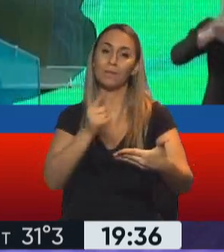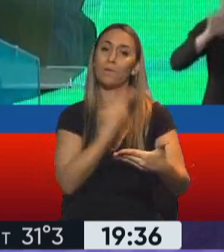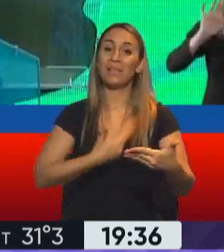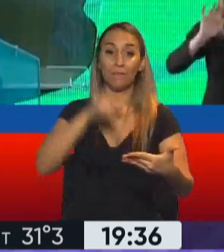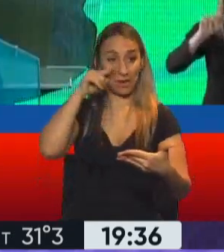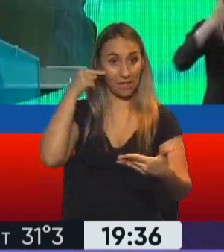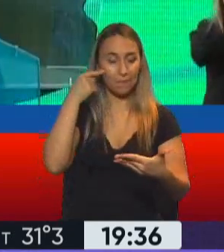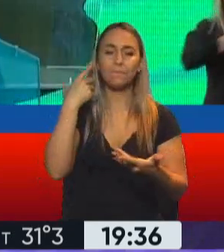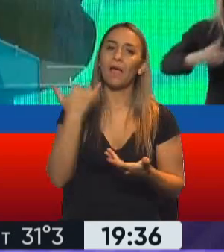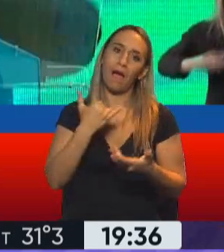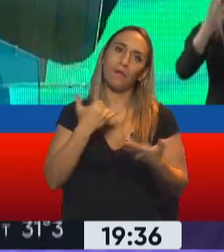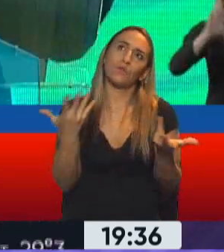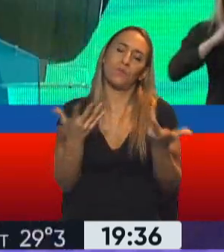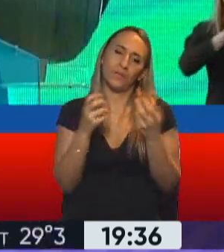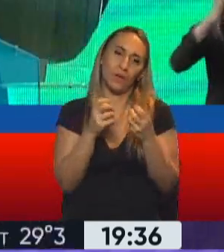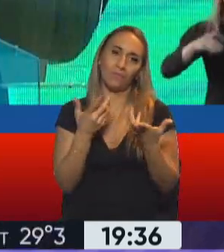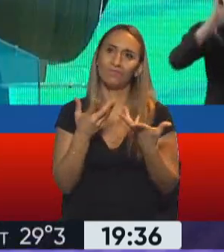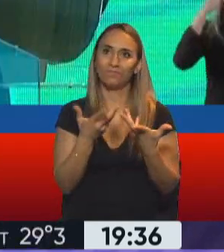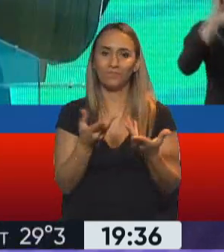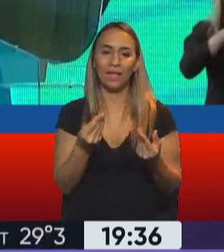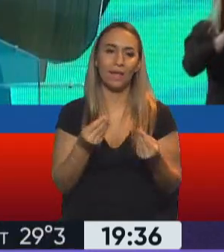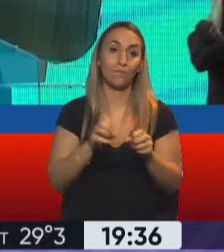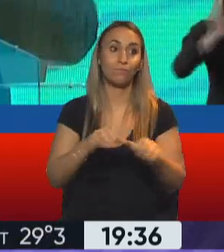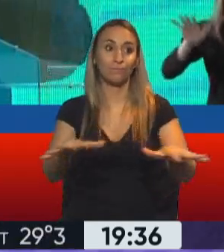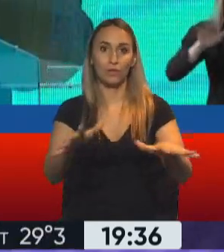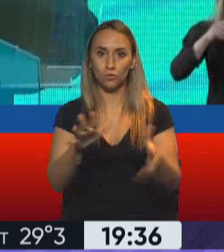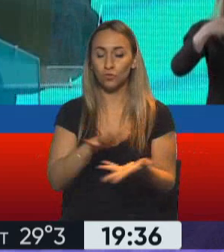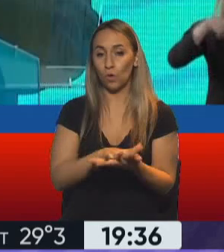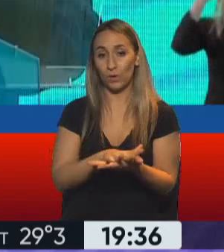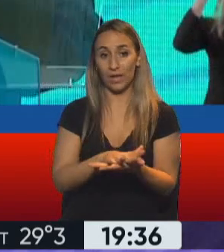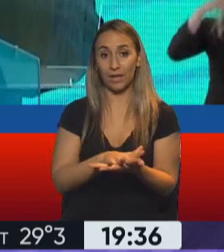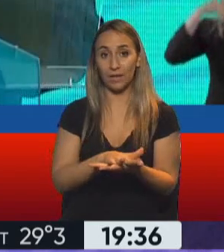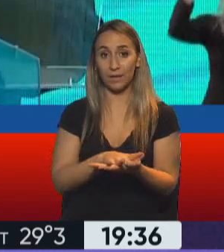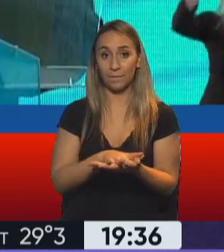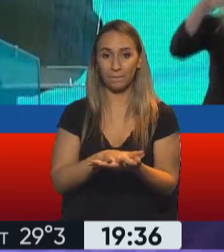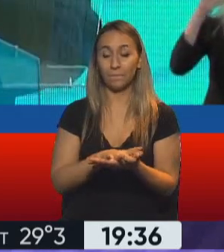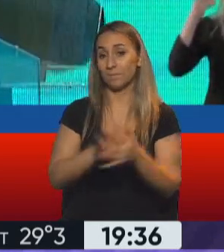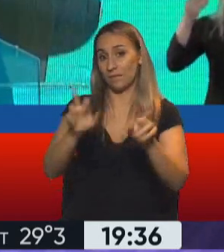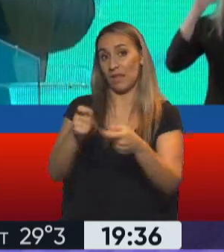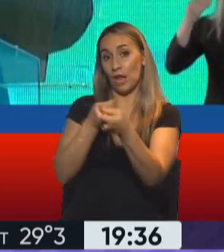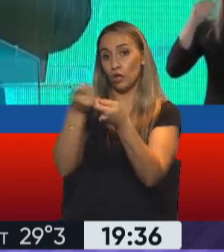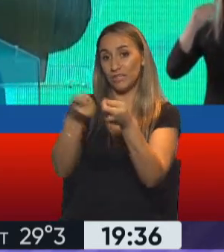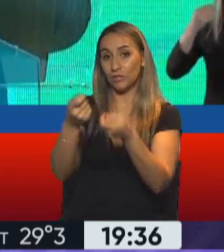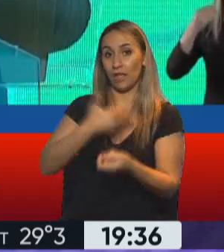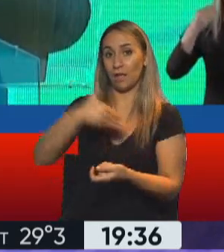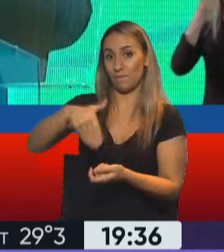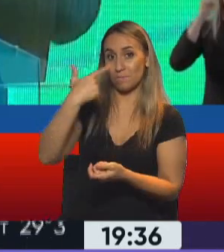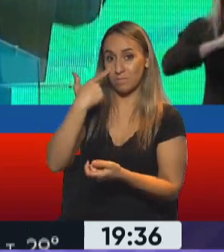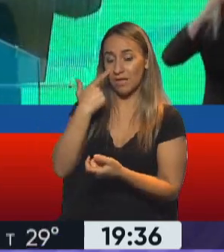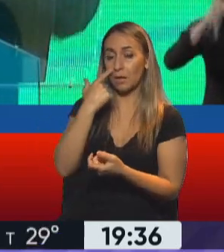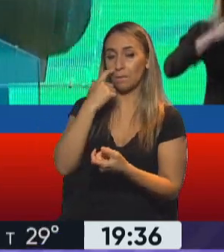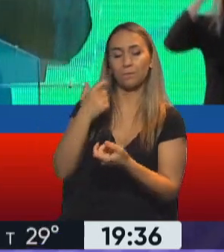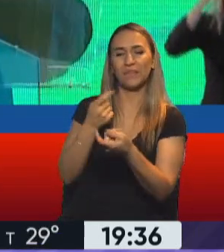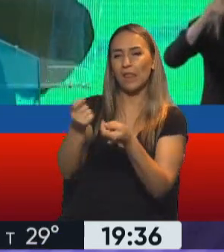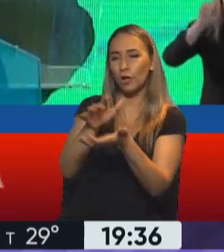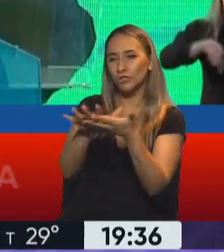Fernández. Y hay repercusiones, por supuesto, con respecto a lo que tiene que ver con la negociación con el Fondo Monetario